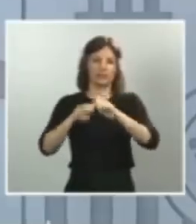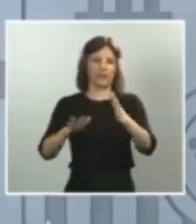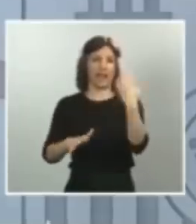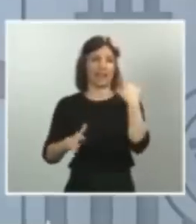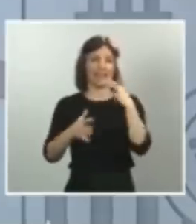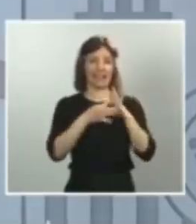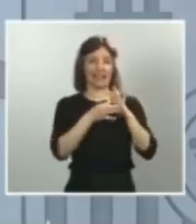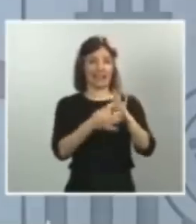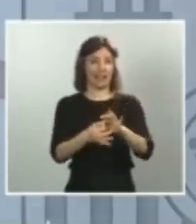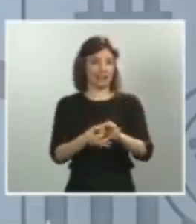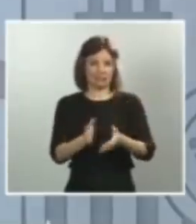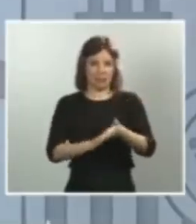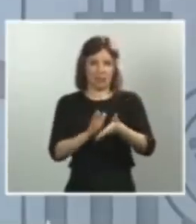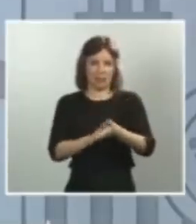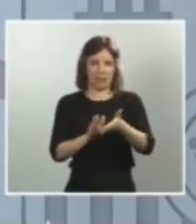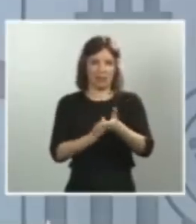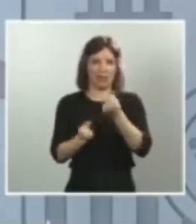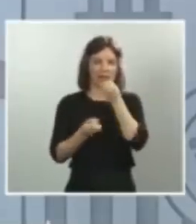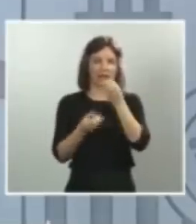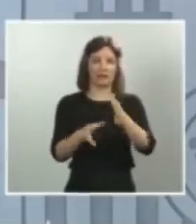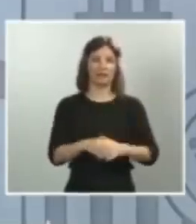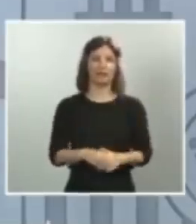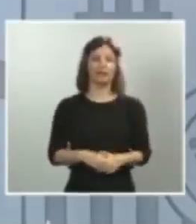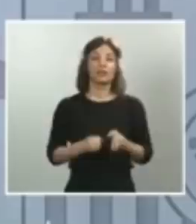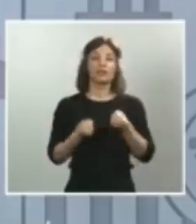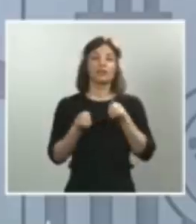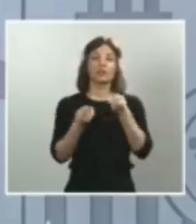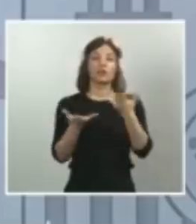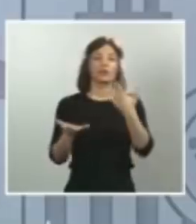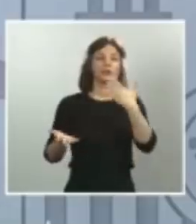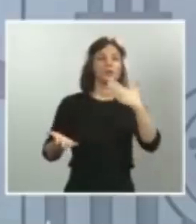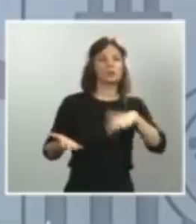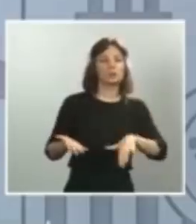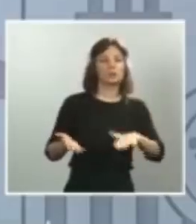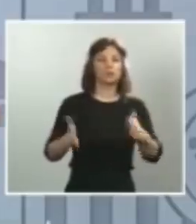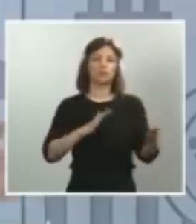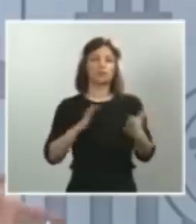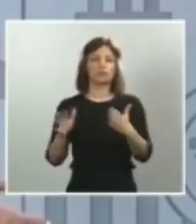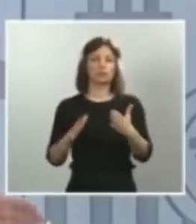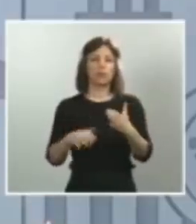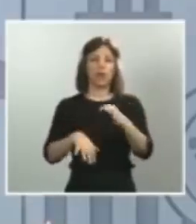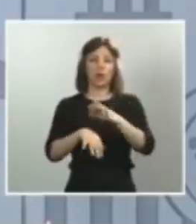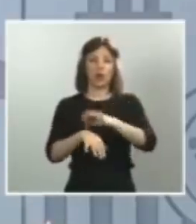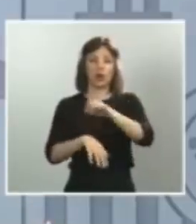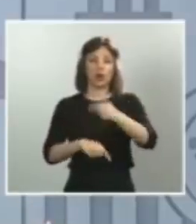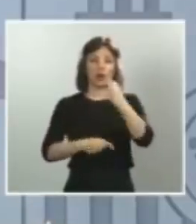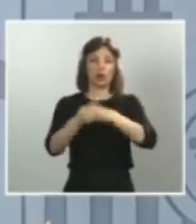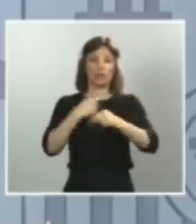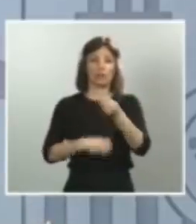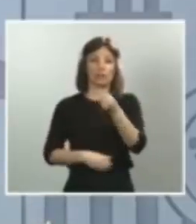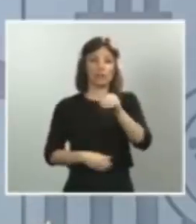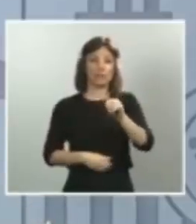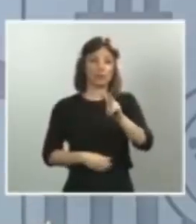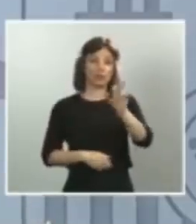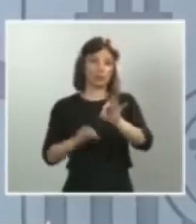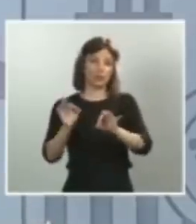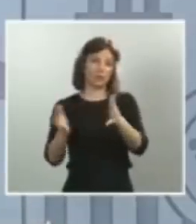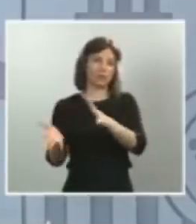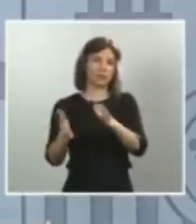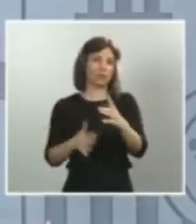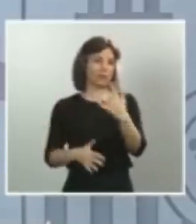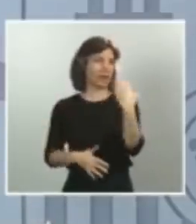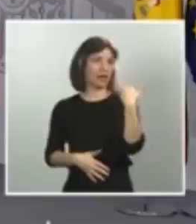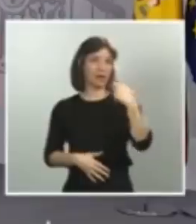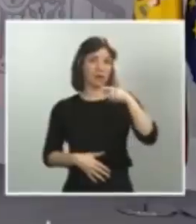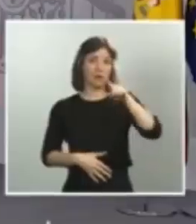problema? Un enorme problema. Y se dedican a lo que espera el gobierno que